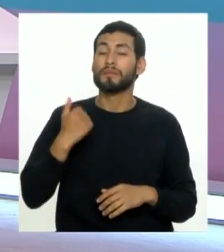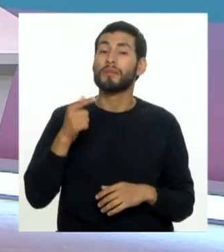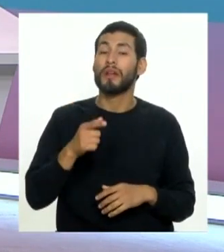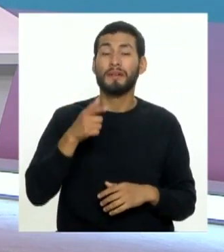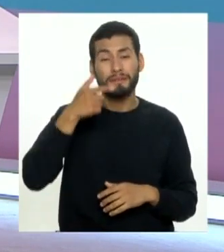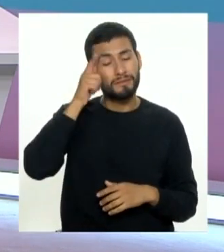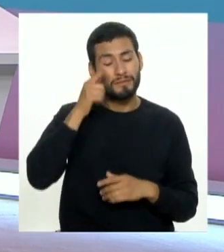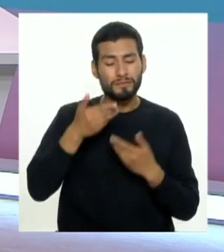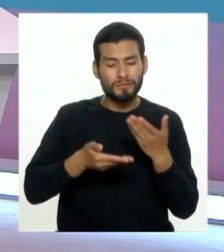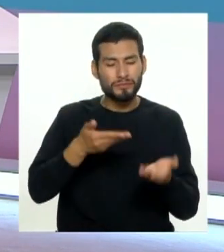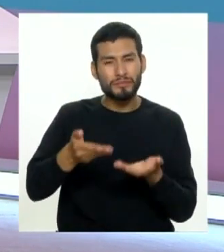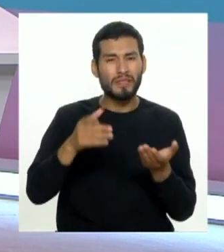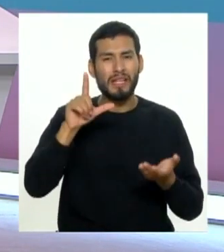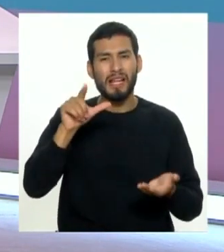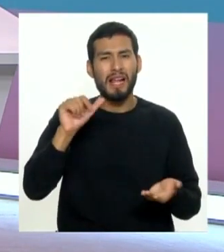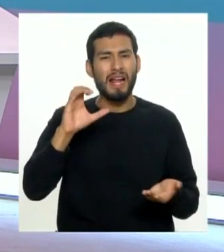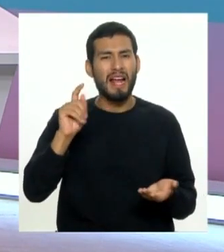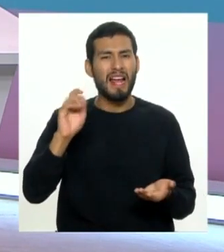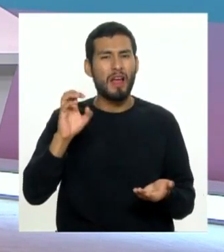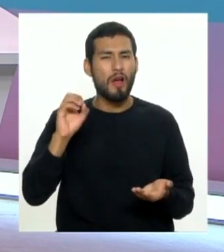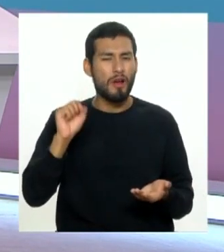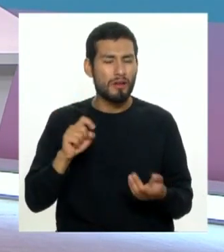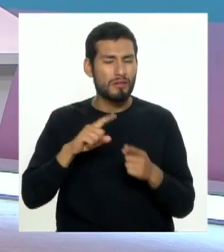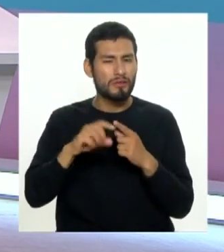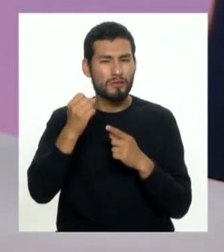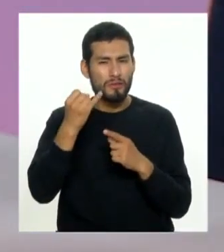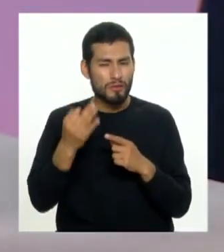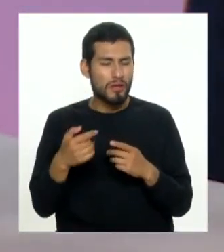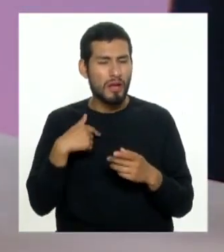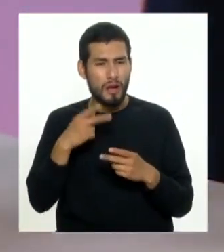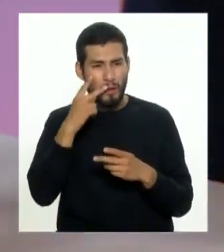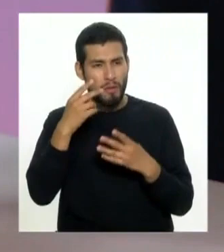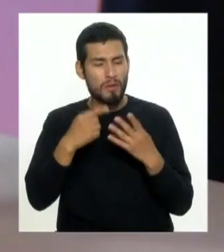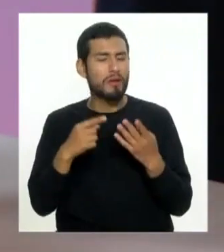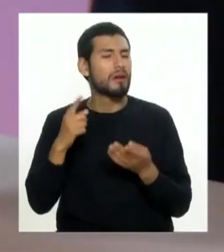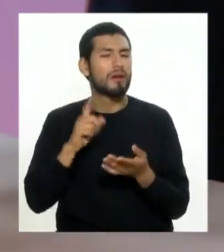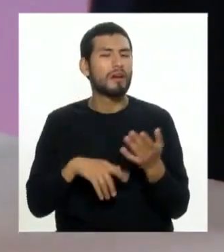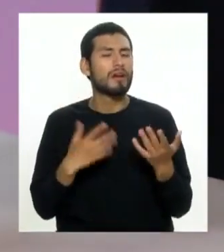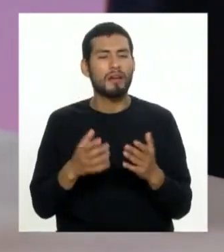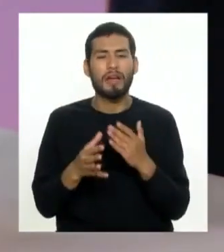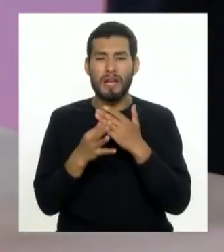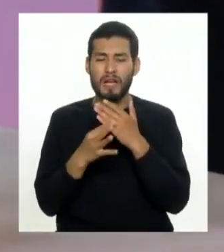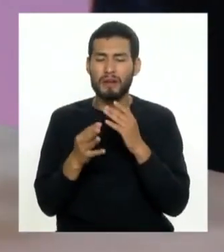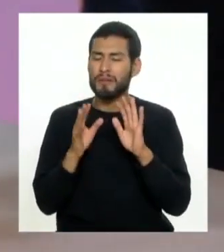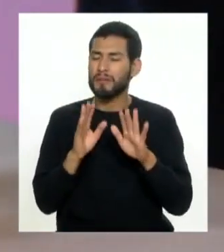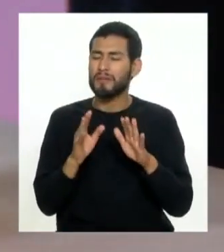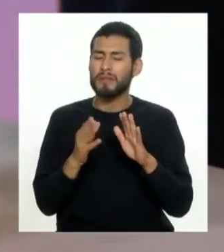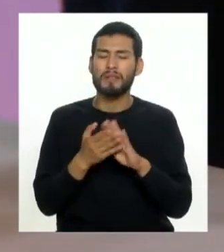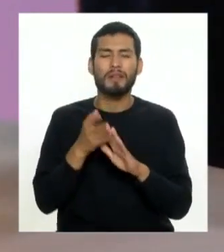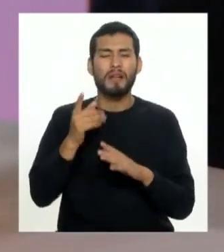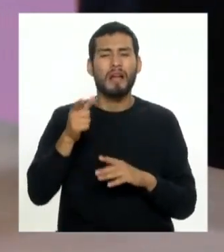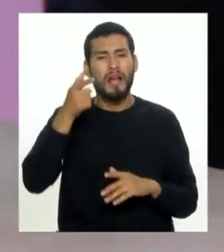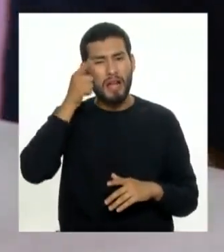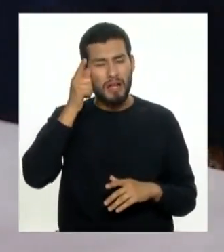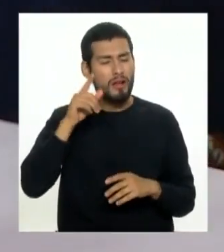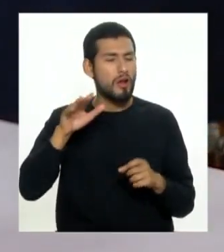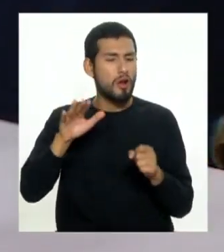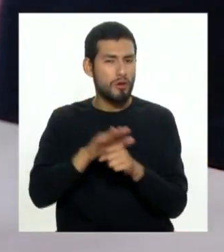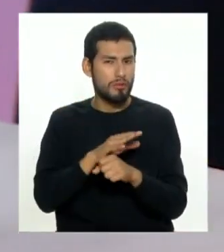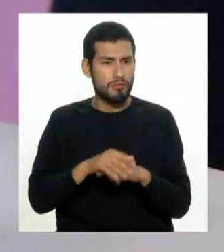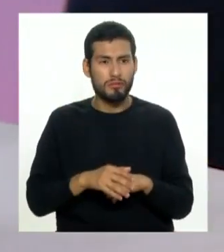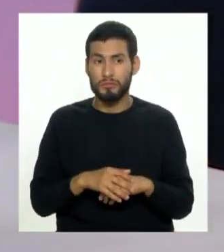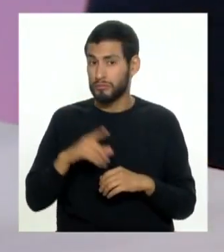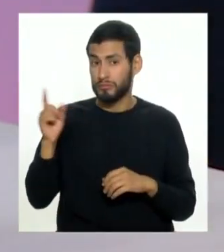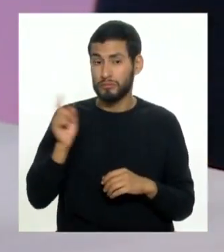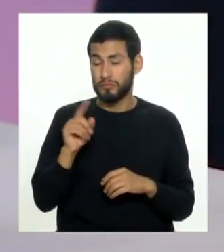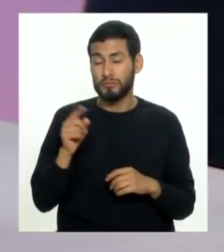que nos van a dar ese aporte proteico importante y van a ser grasos, lácteos enteros. Ya no